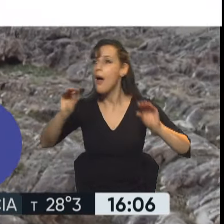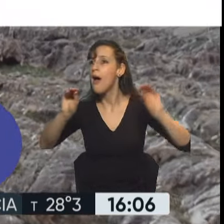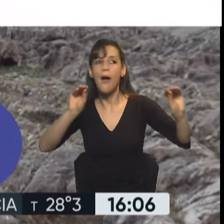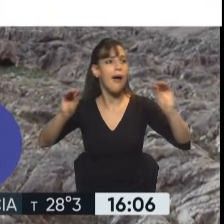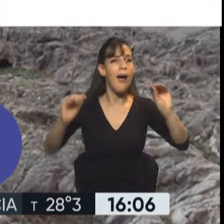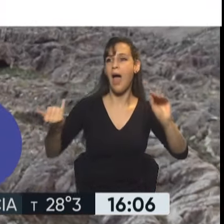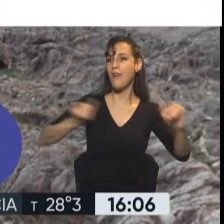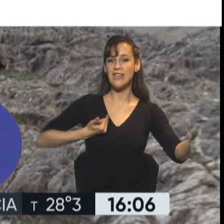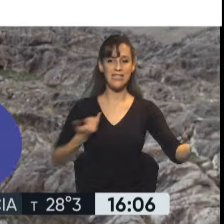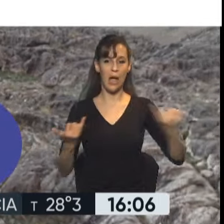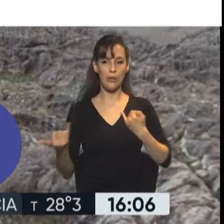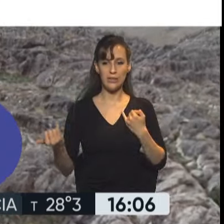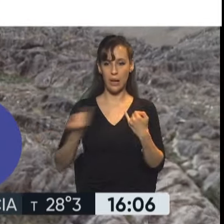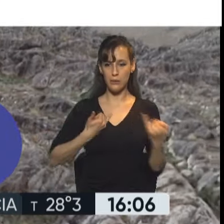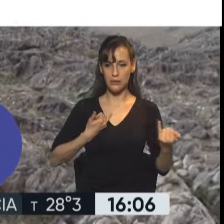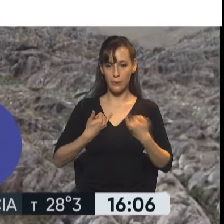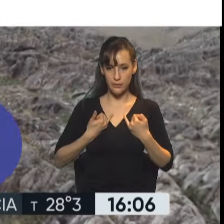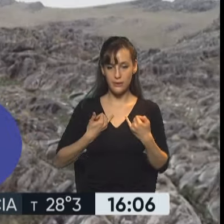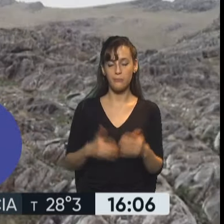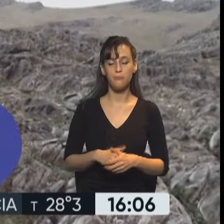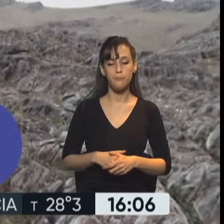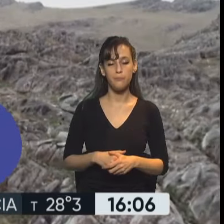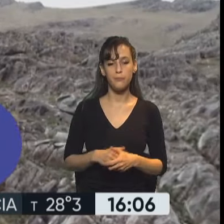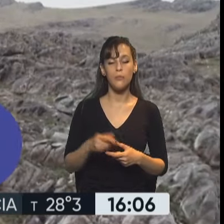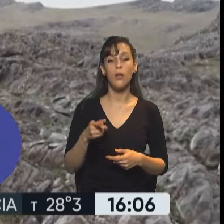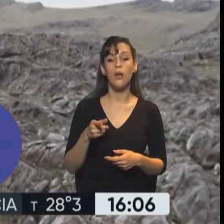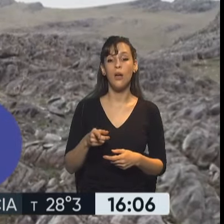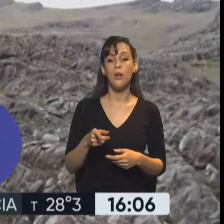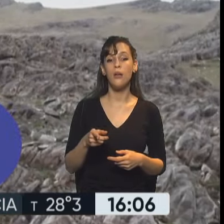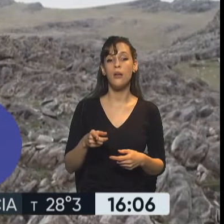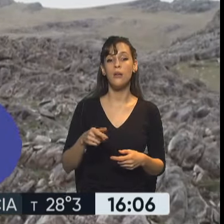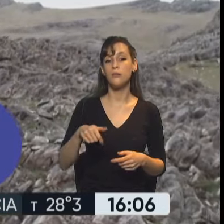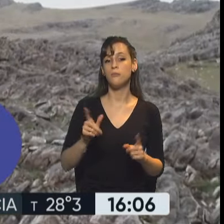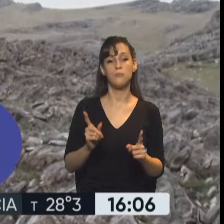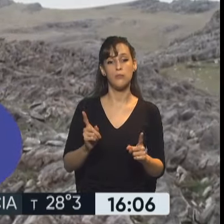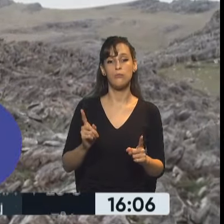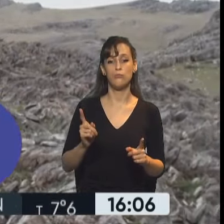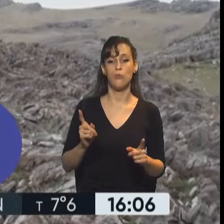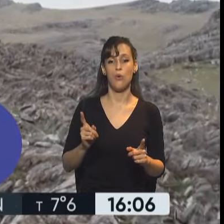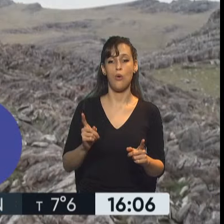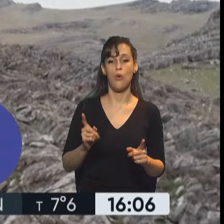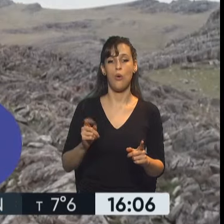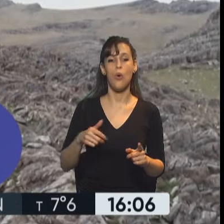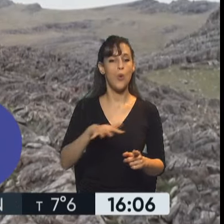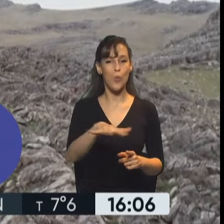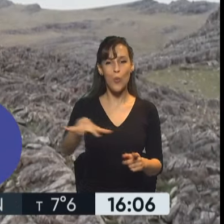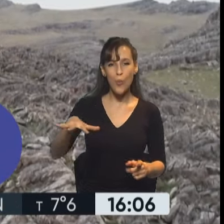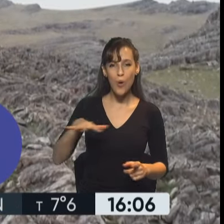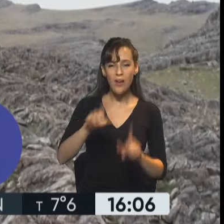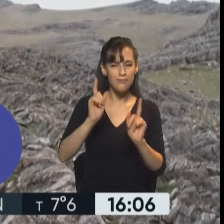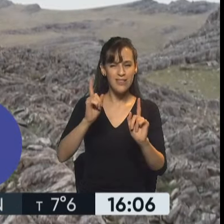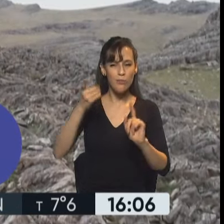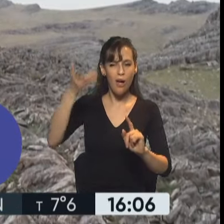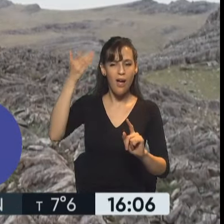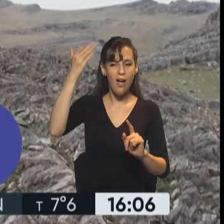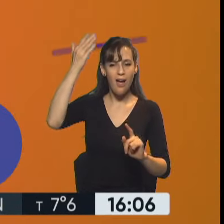elementos, ¿no?, y entre determinadas sociedades. Decir, bueno, aquí estoy y este es el espacio donde yo pudieron haber hecho